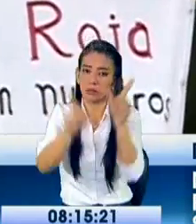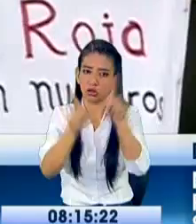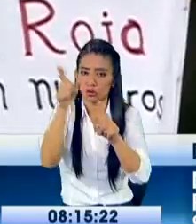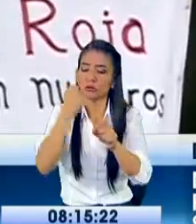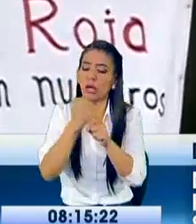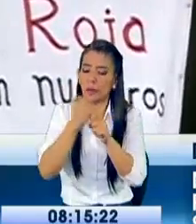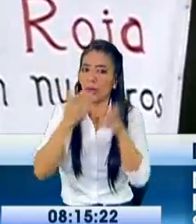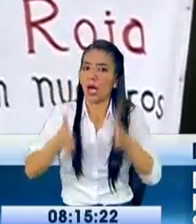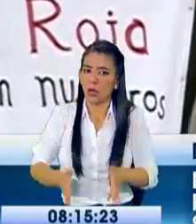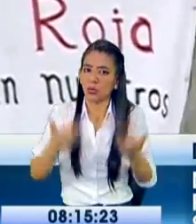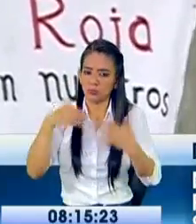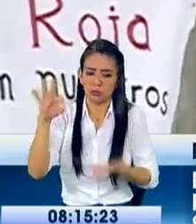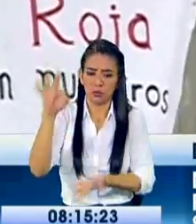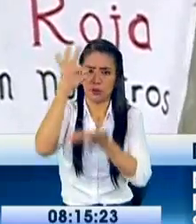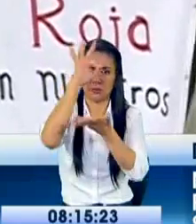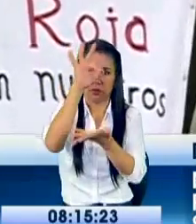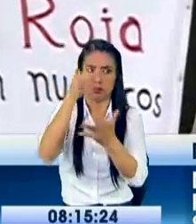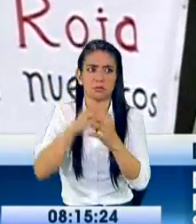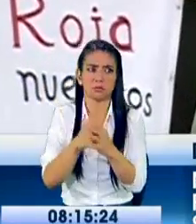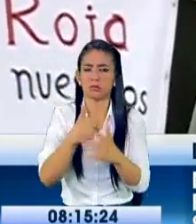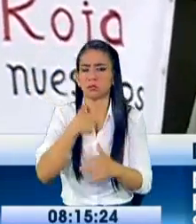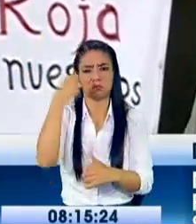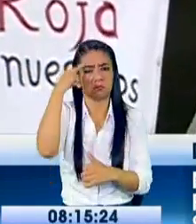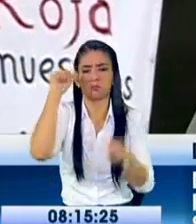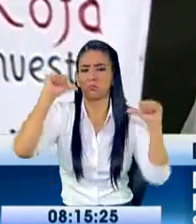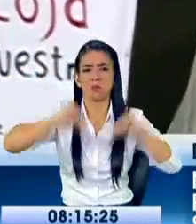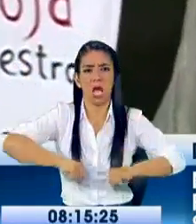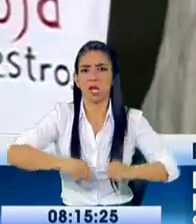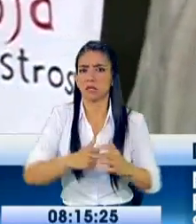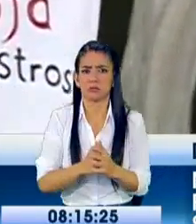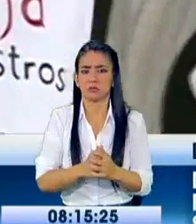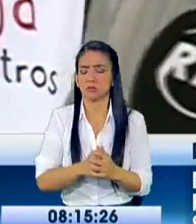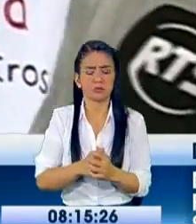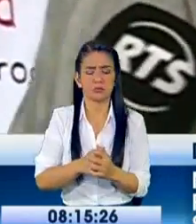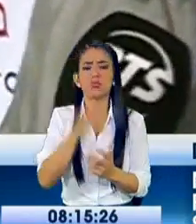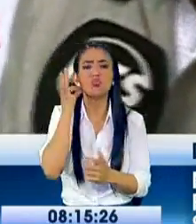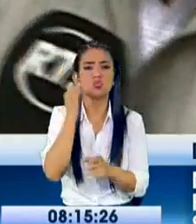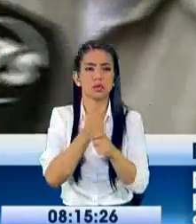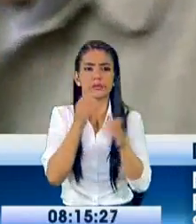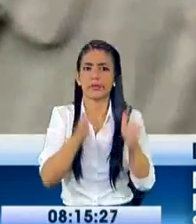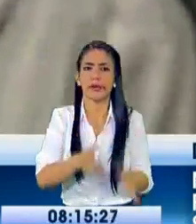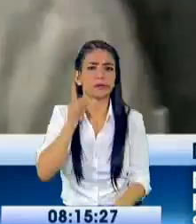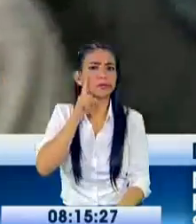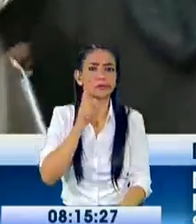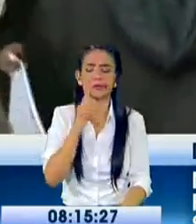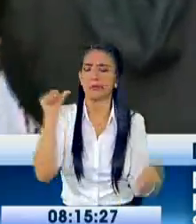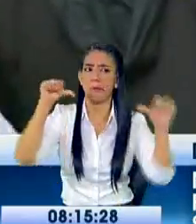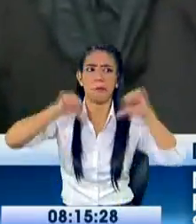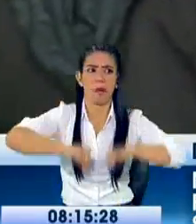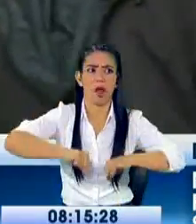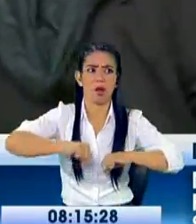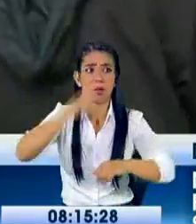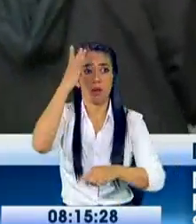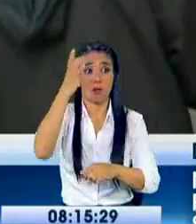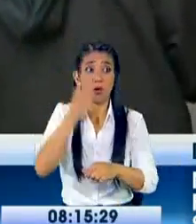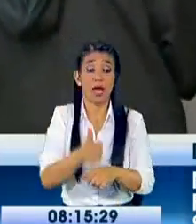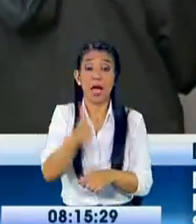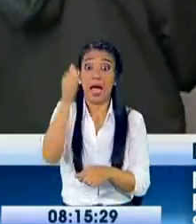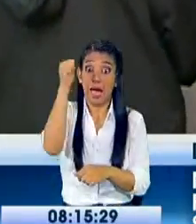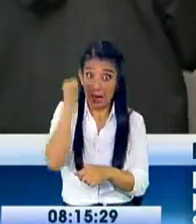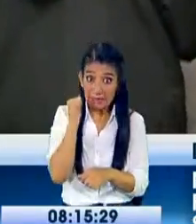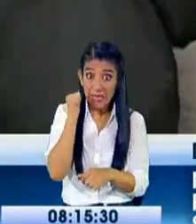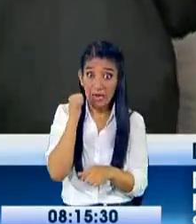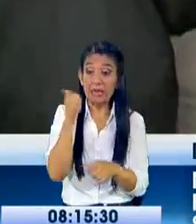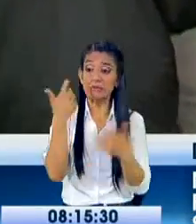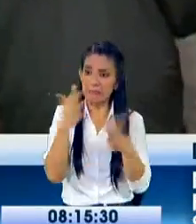del municipio y 5 representantes de aquí del barrio de La Tola y San Blas, para quedar un acuerdo que no revoquemos a